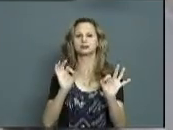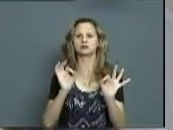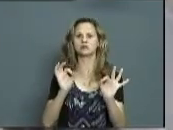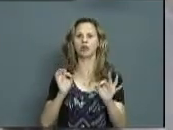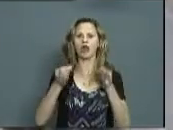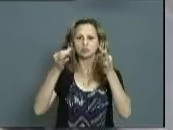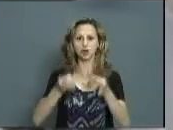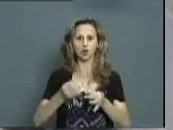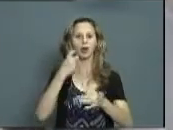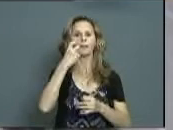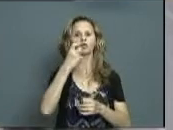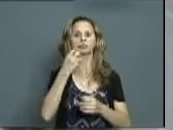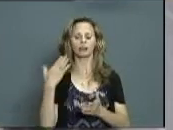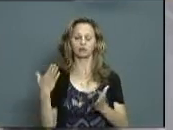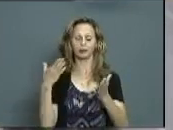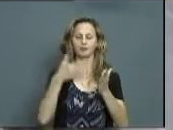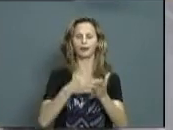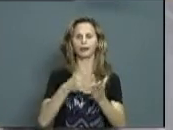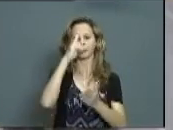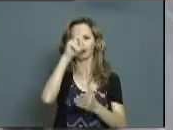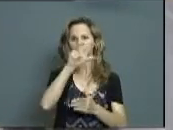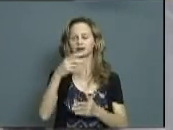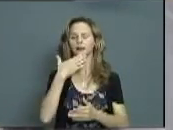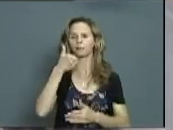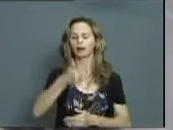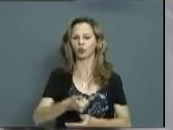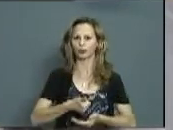asegure que le vamos a salvar la vida.